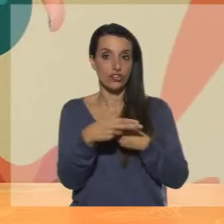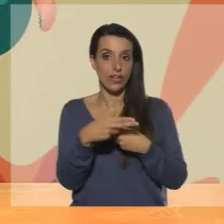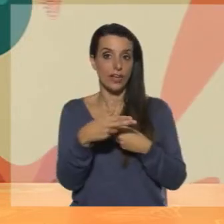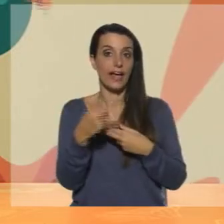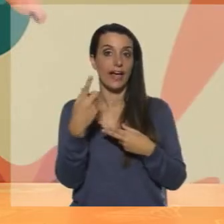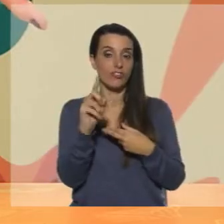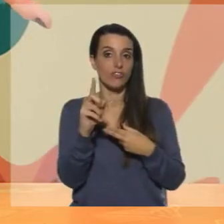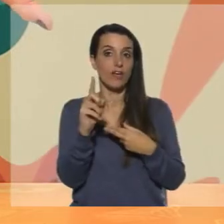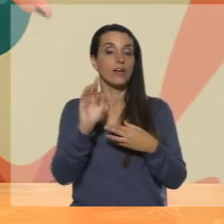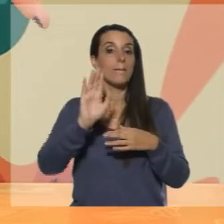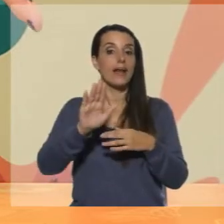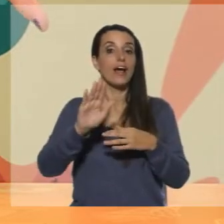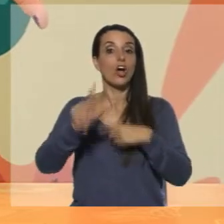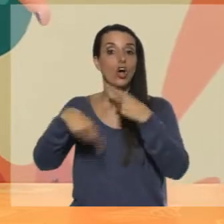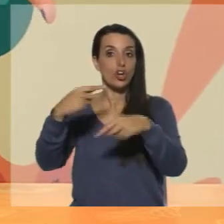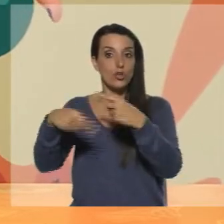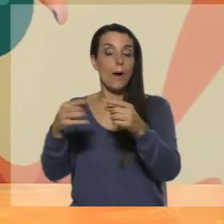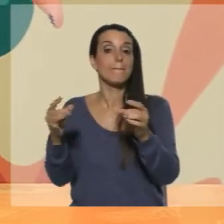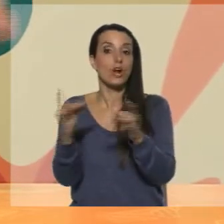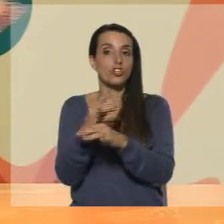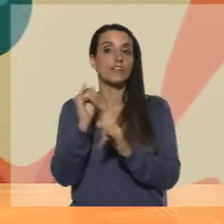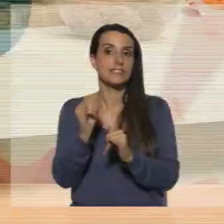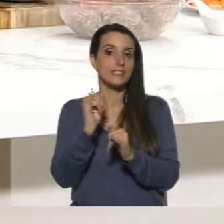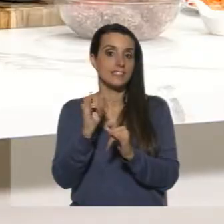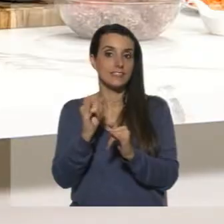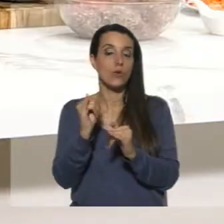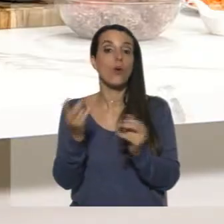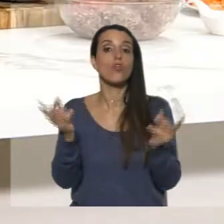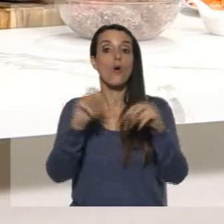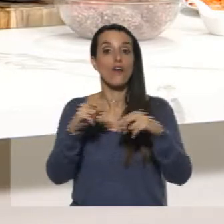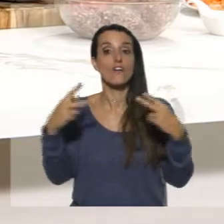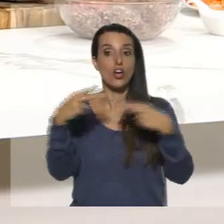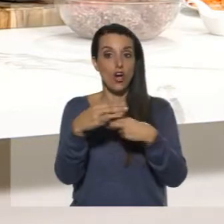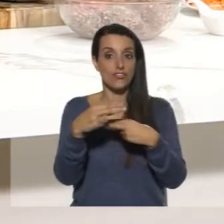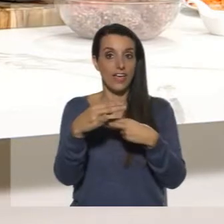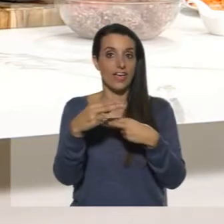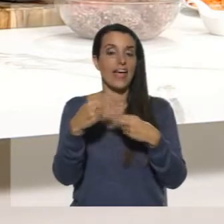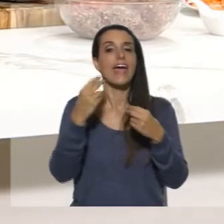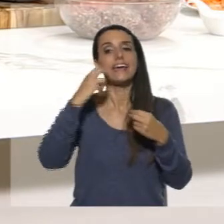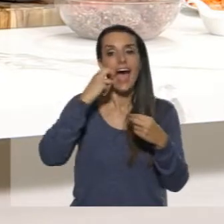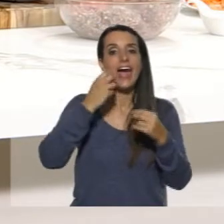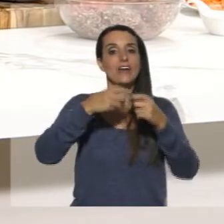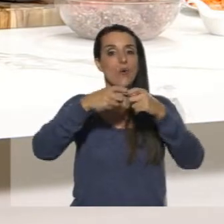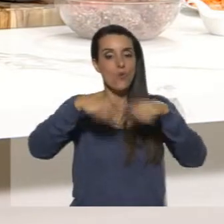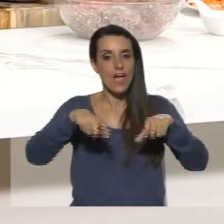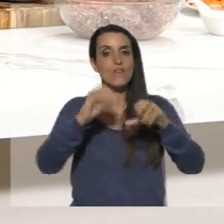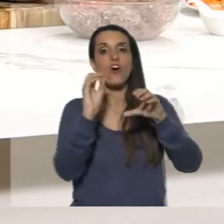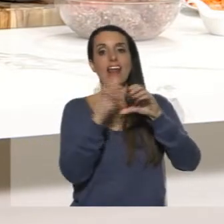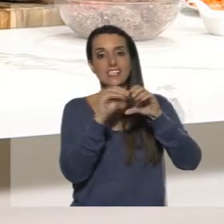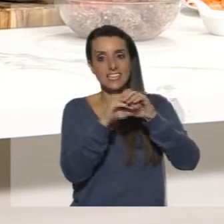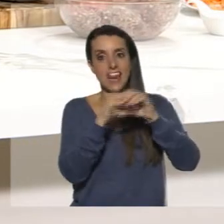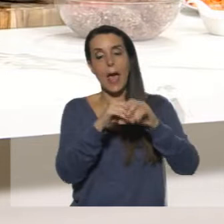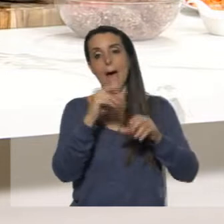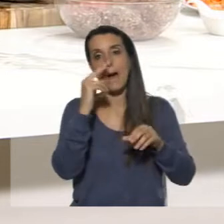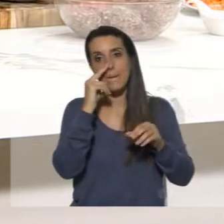Entonces, seguimos esperando que esté prontito. Ahora ya esto. Está esto y cuando volvamos a la tanda lo vamos a mezclar con la carne y con el huevo. Vamos a rellenar el pan